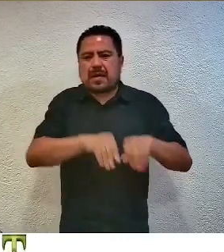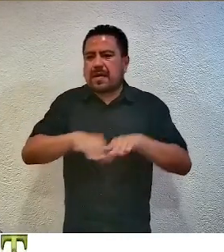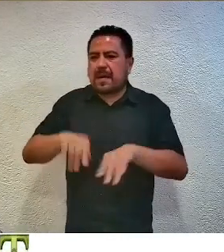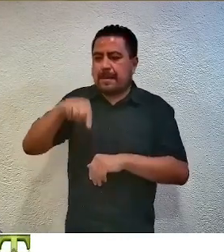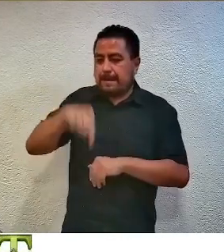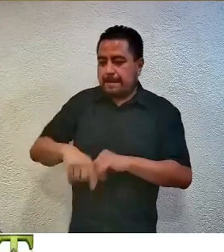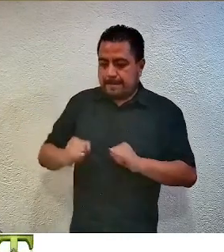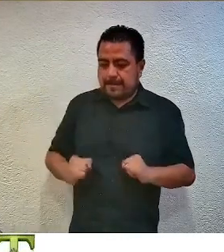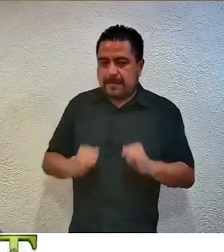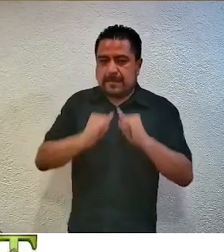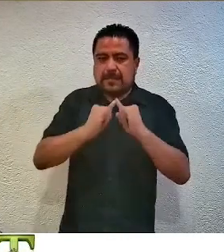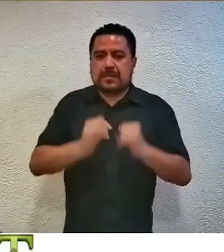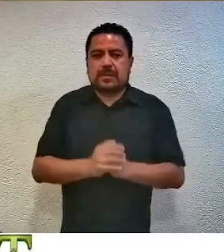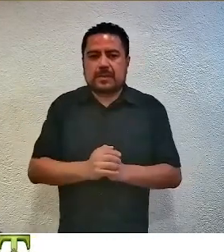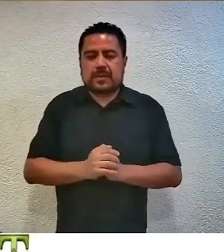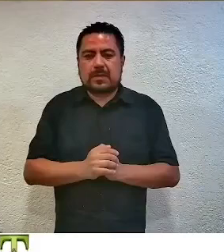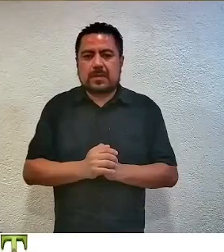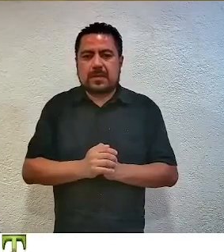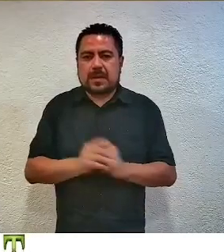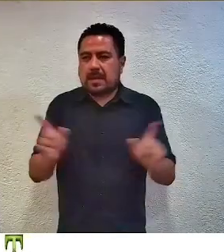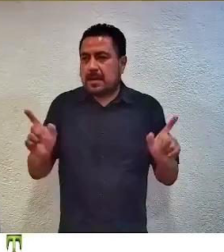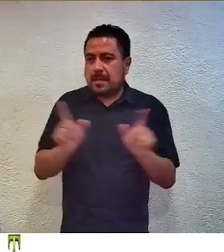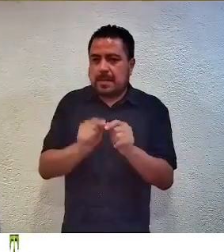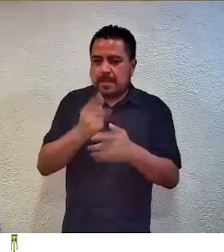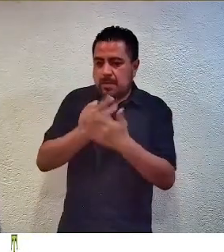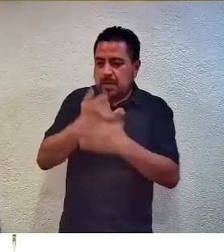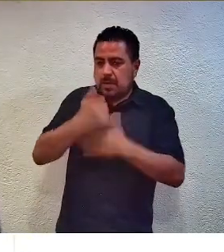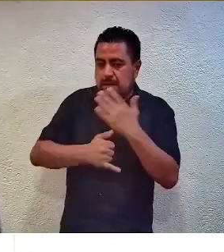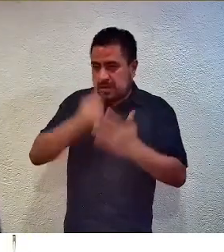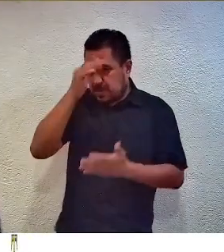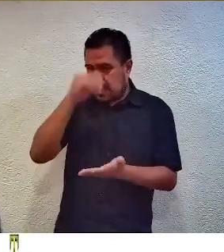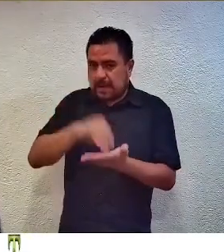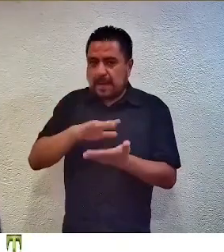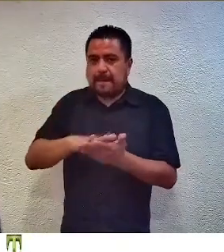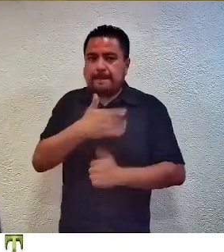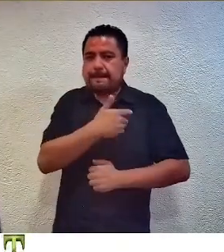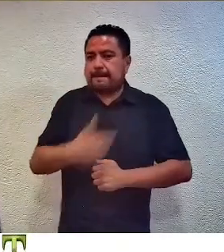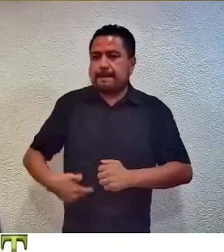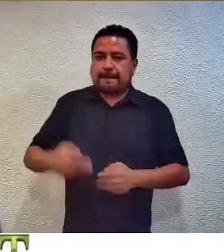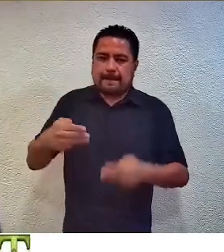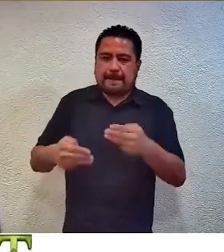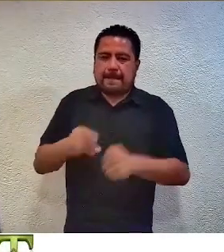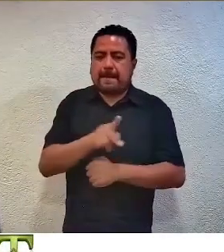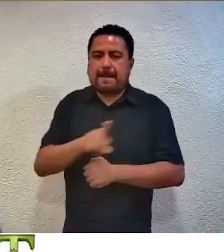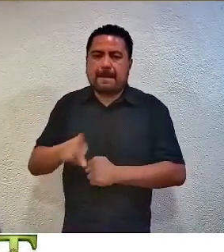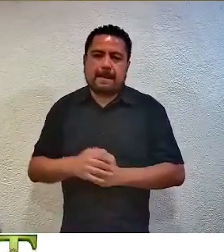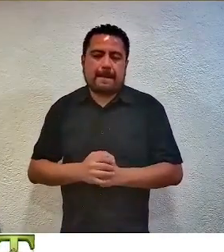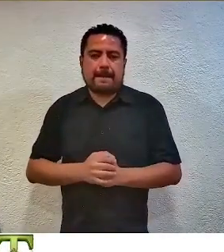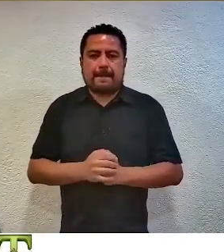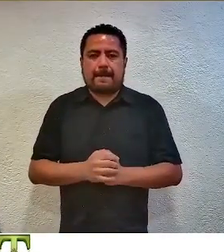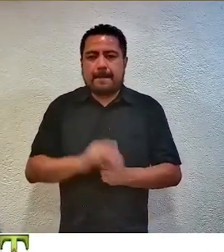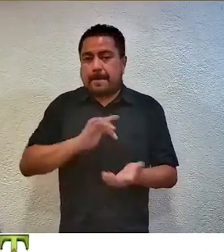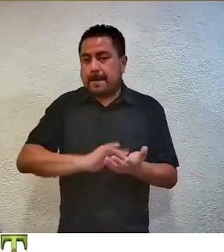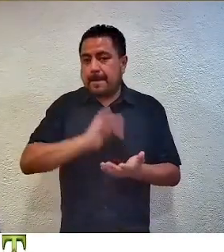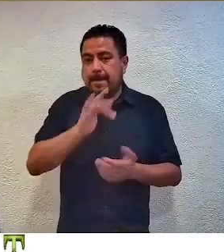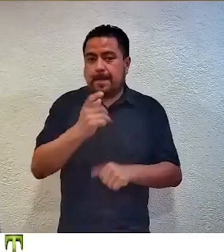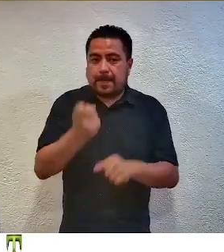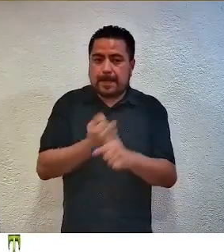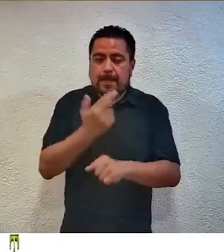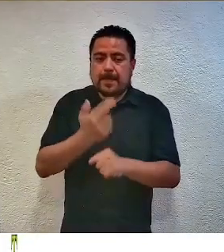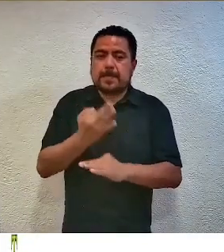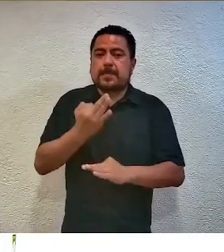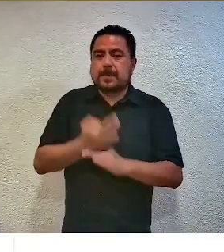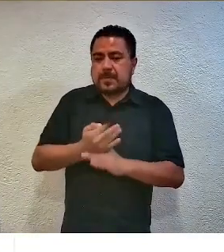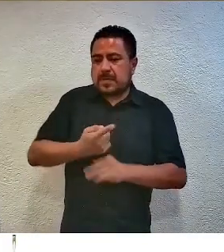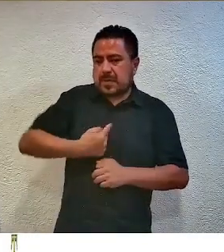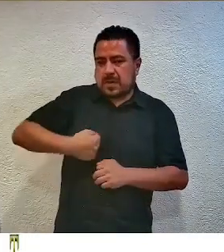órgano jurisdiccional. Es la cuenta del proyecto de resolución. Magistrada Presidenta, magistradas, magistrado. Gracias, secretario.